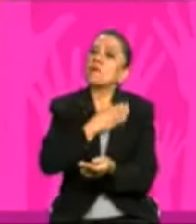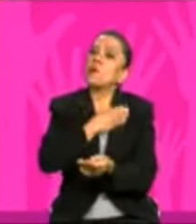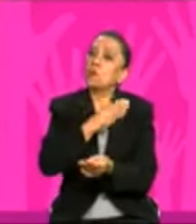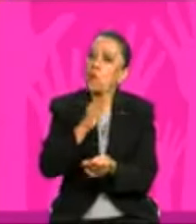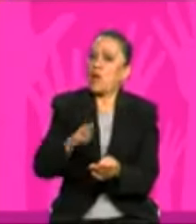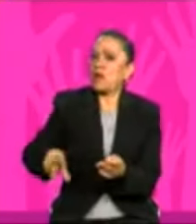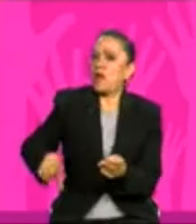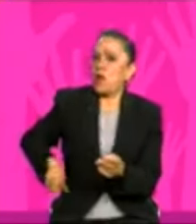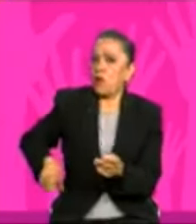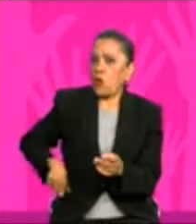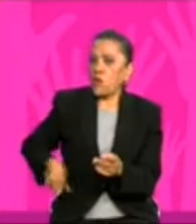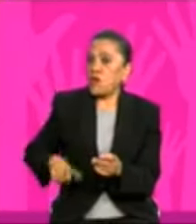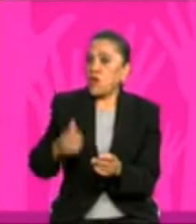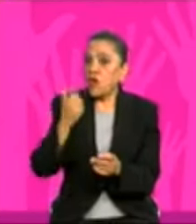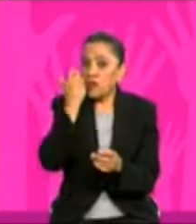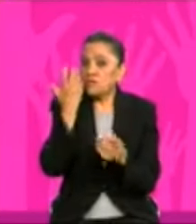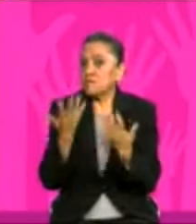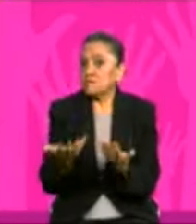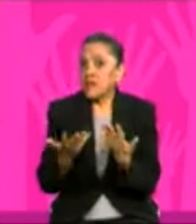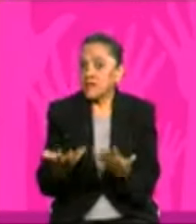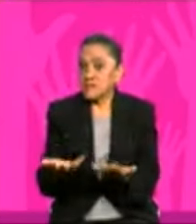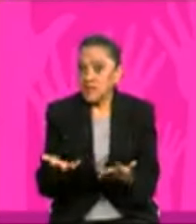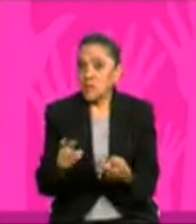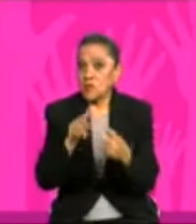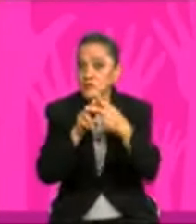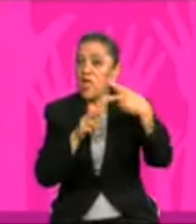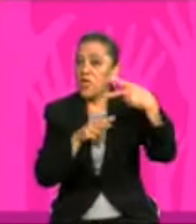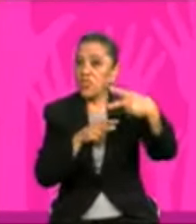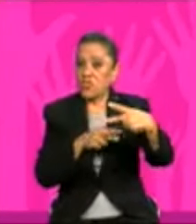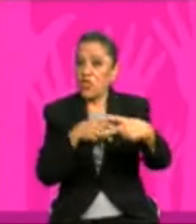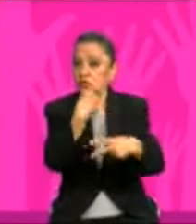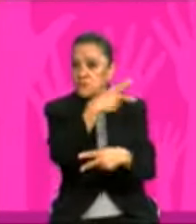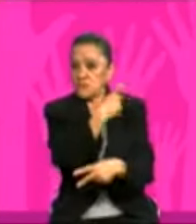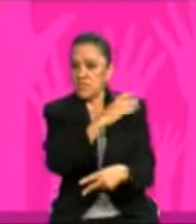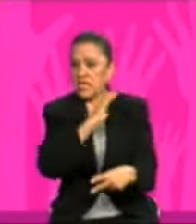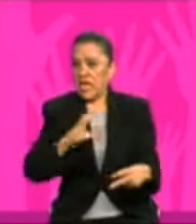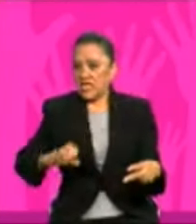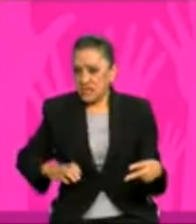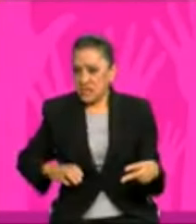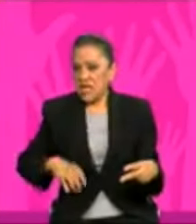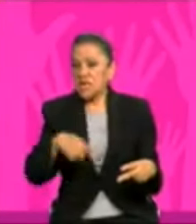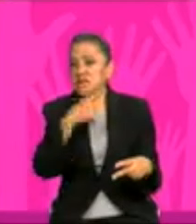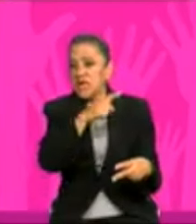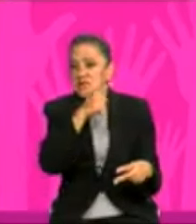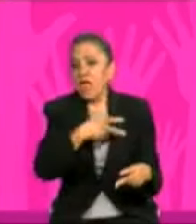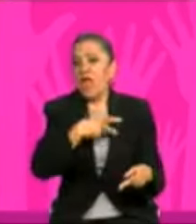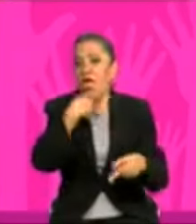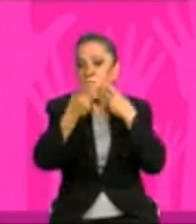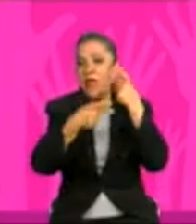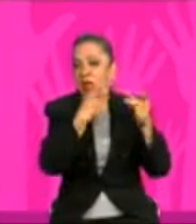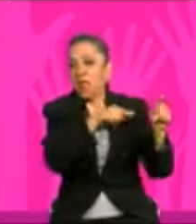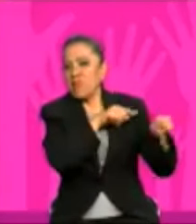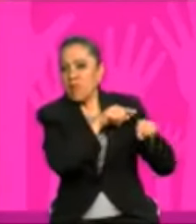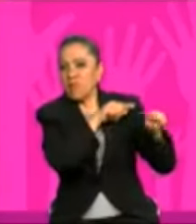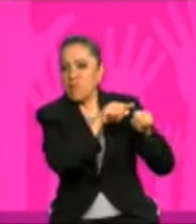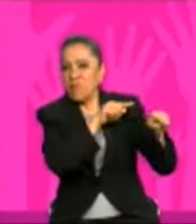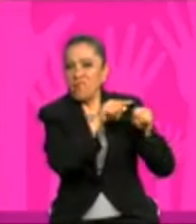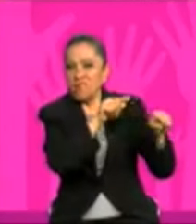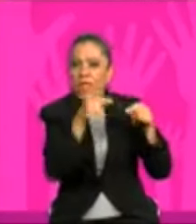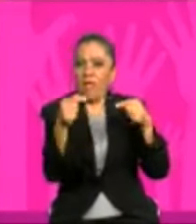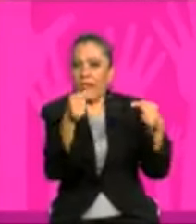gobierno que nos merecemos. Las dos candidatas se la han pasado gastando el dinero en guerra sucia,